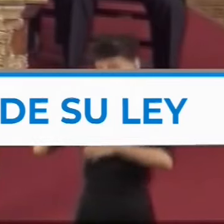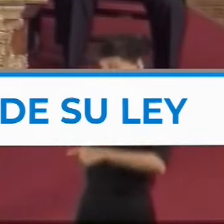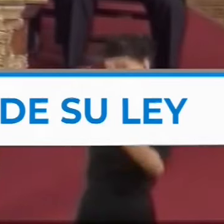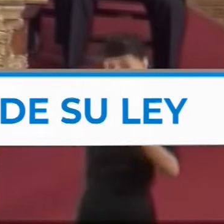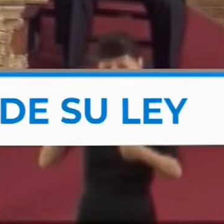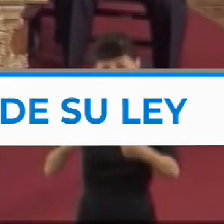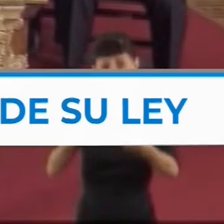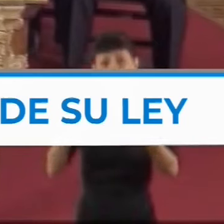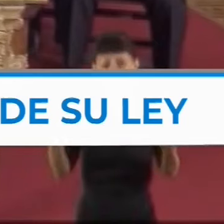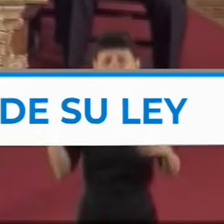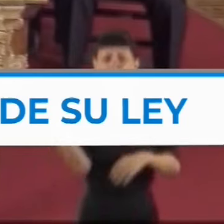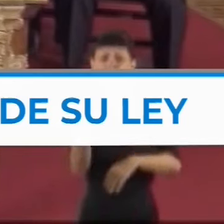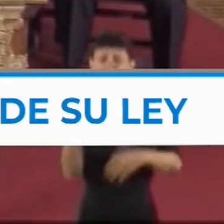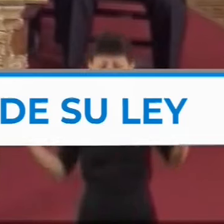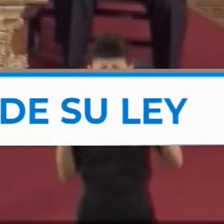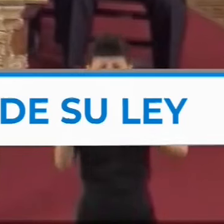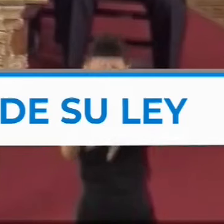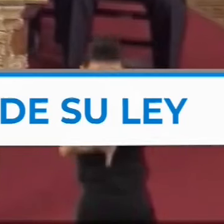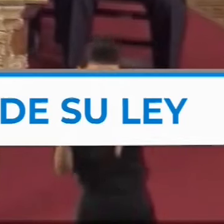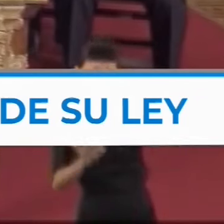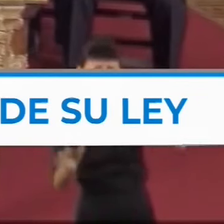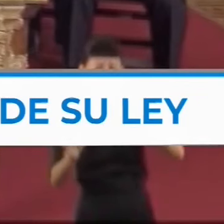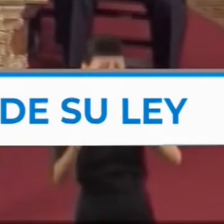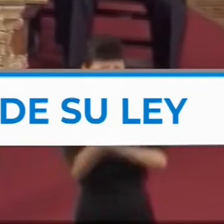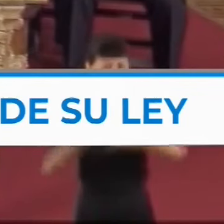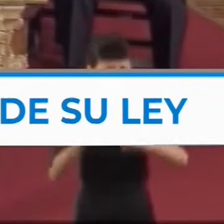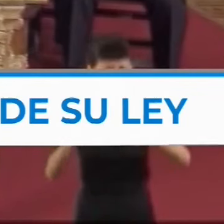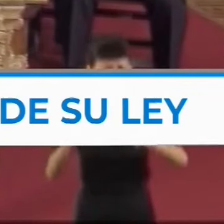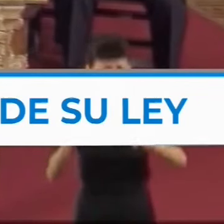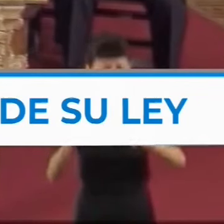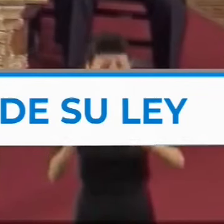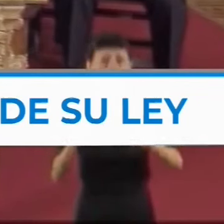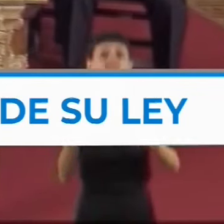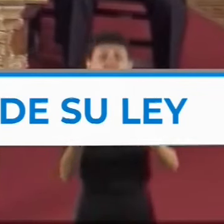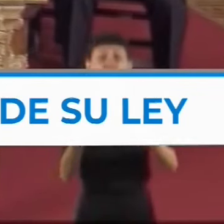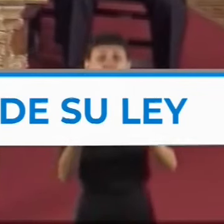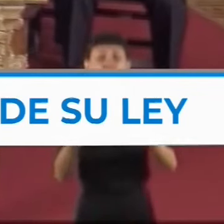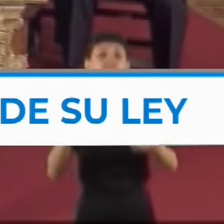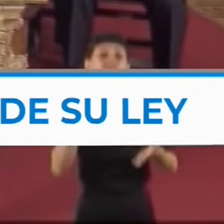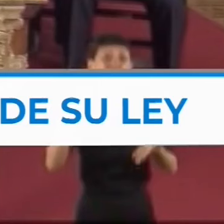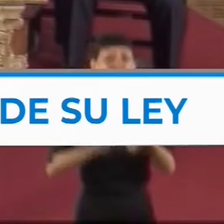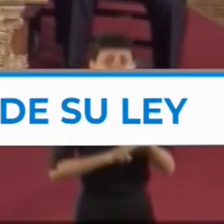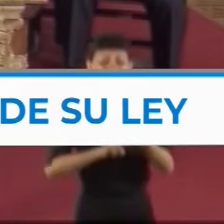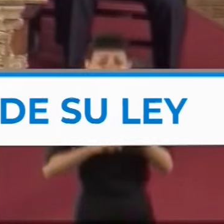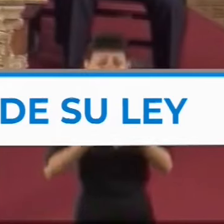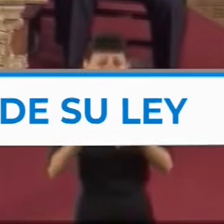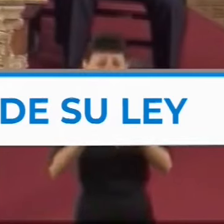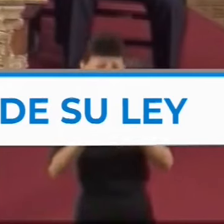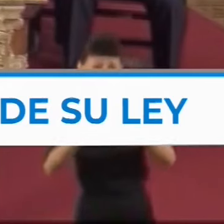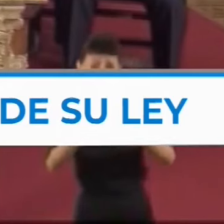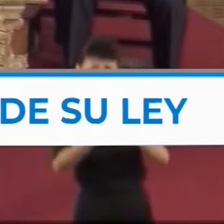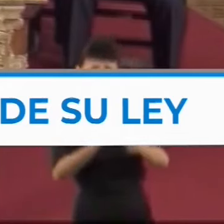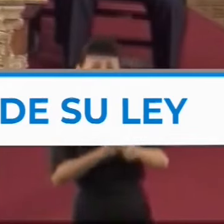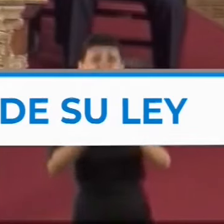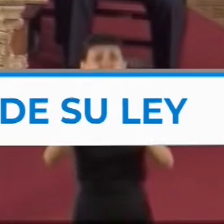quiere privatizar. En un principio, en la ley omnibus original, él tenía listadas 40 empresas estatales que quería